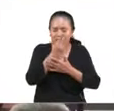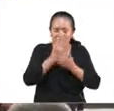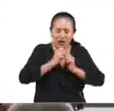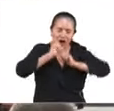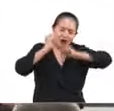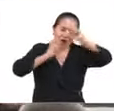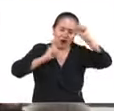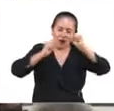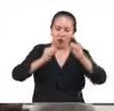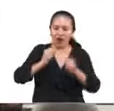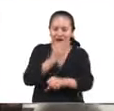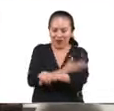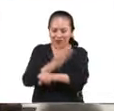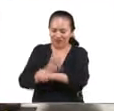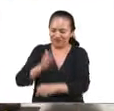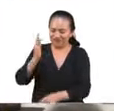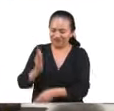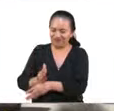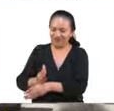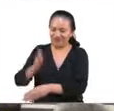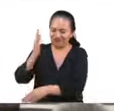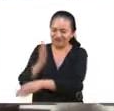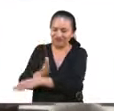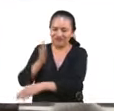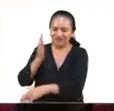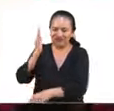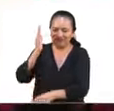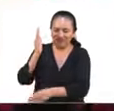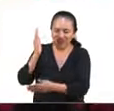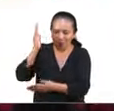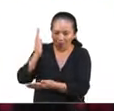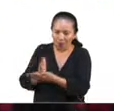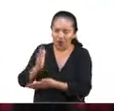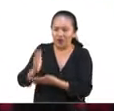el desayuno, el almuerzo o el lonche.